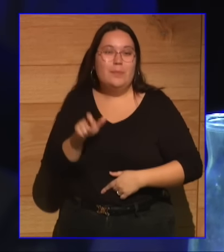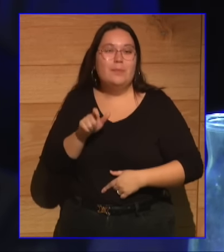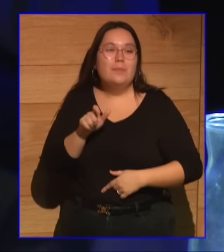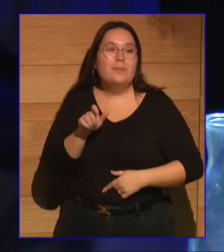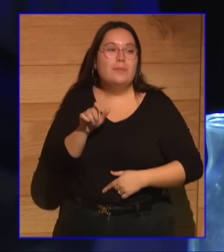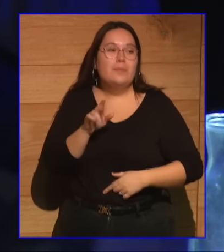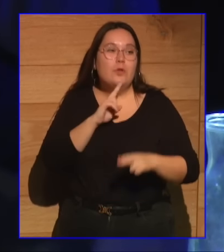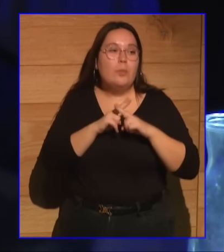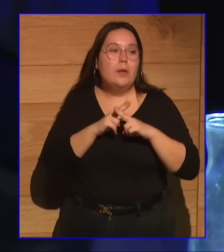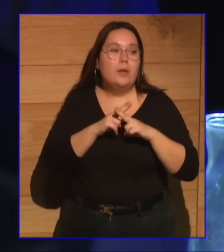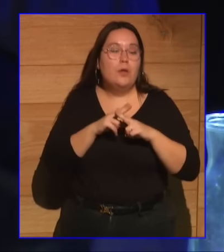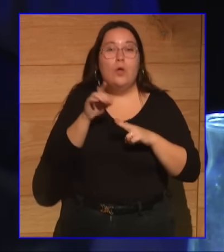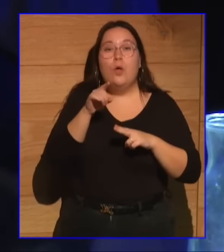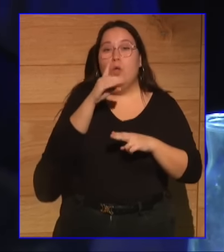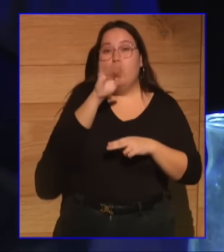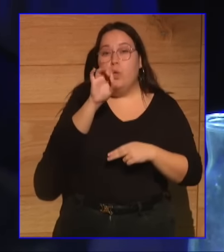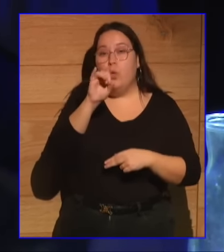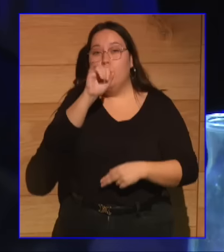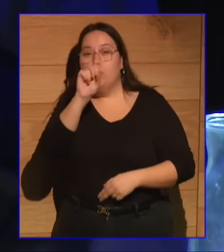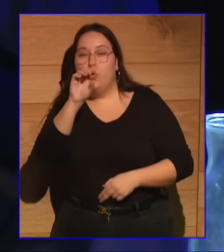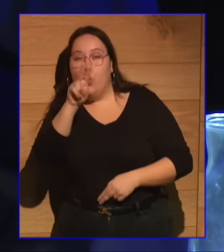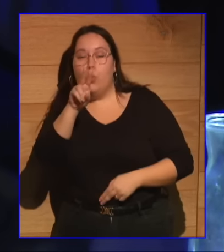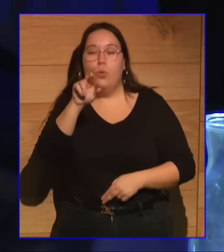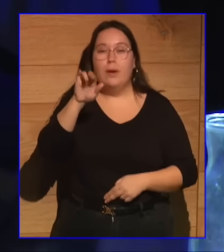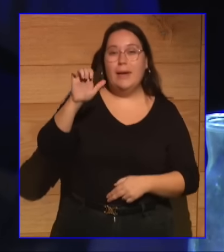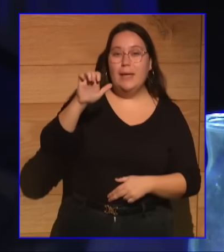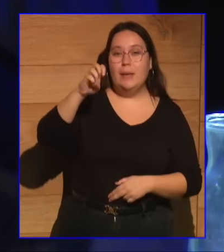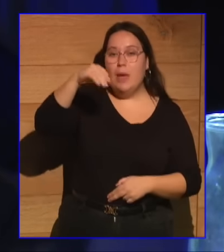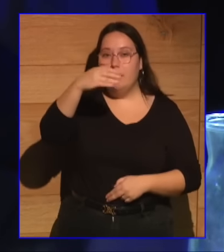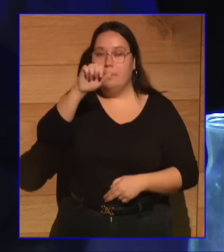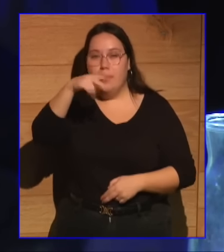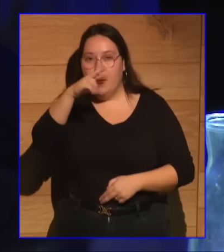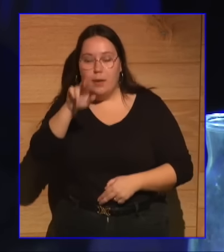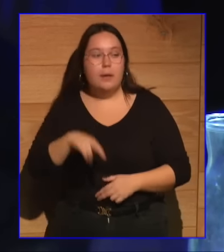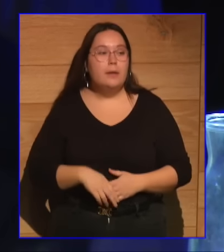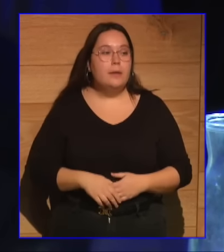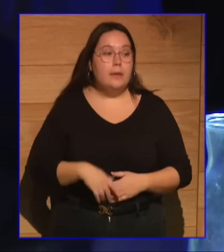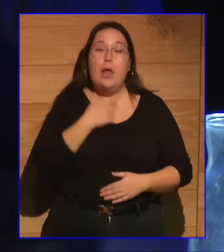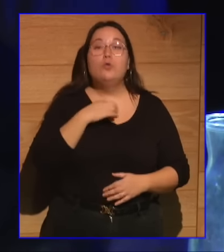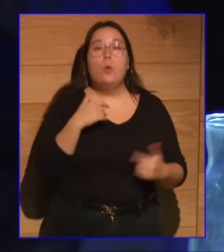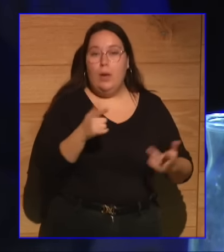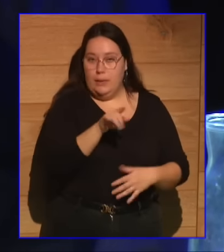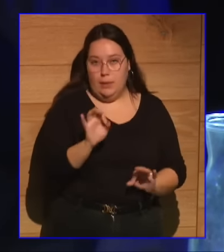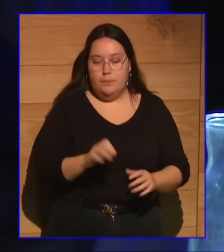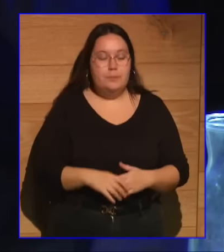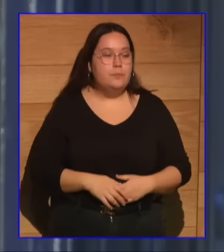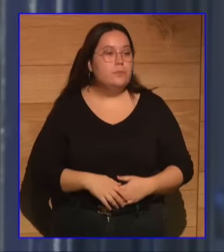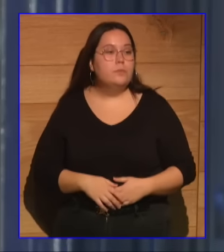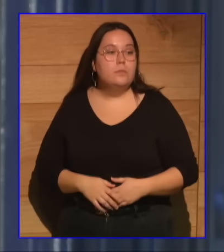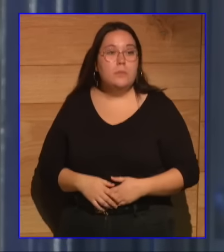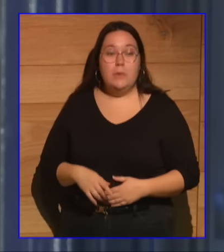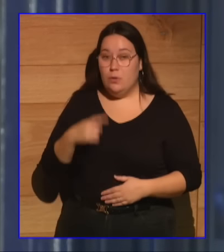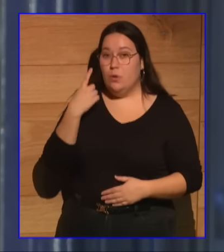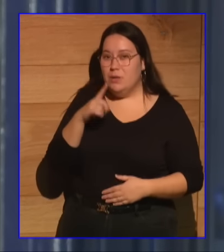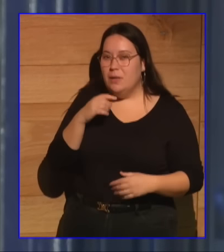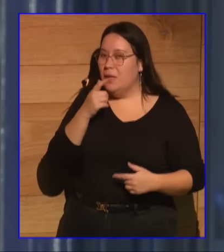que es September. Remember? Tiene muchas buenas. Tiene muchas, pero la que le gustaba a Spielberg era September. ¿Cuál es tu favorita de Erwin